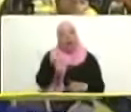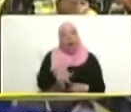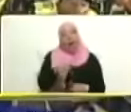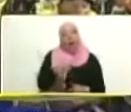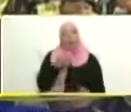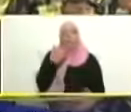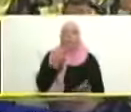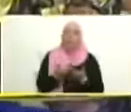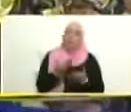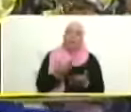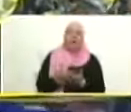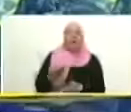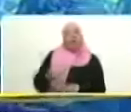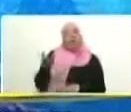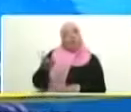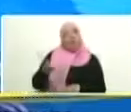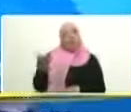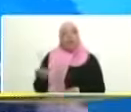Felicito